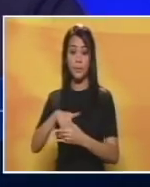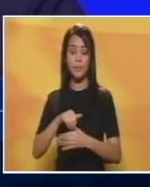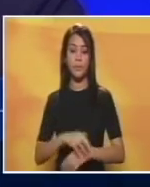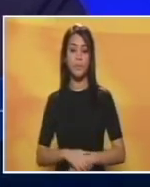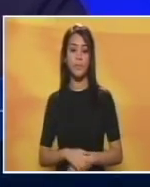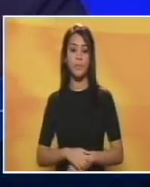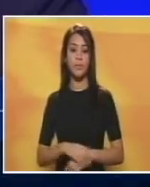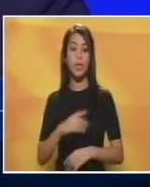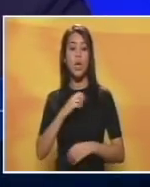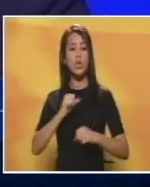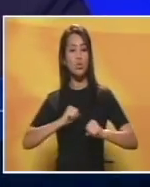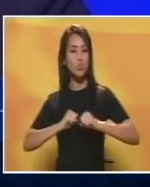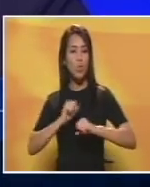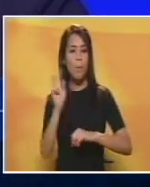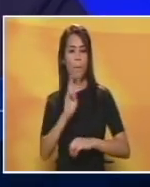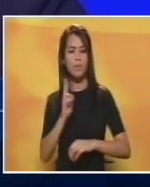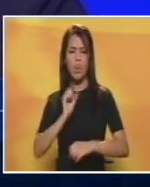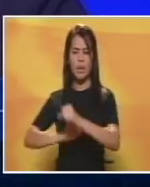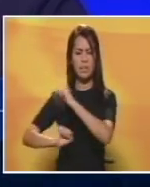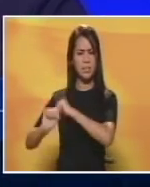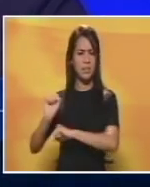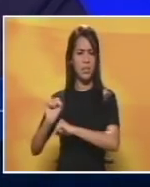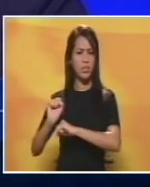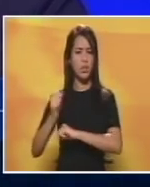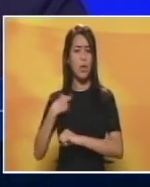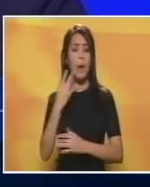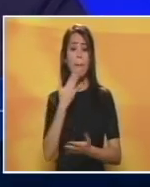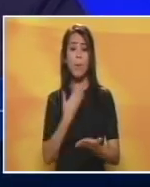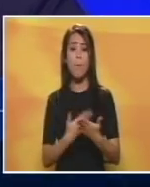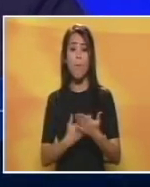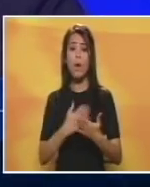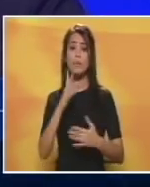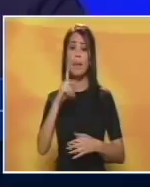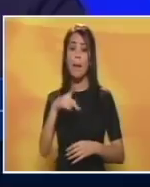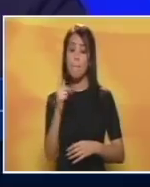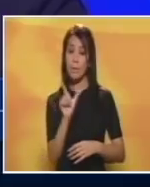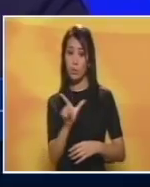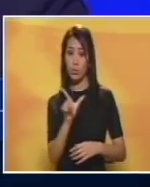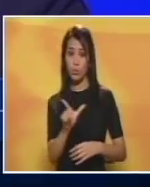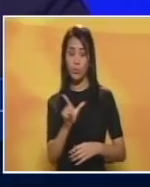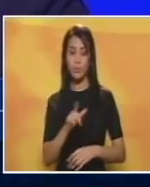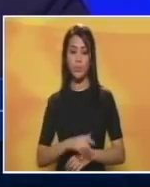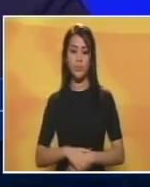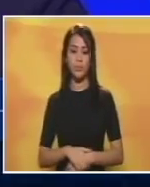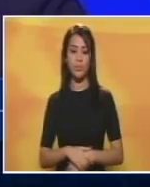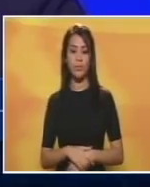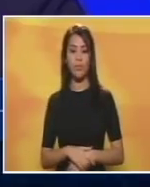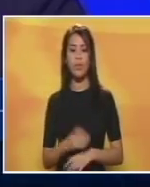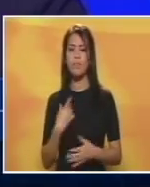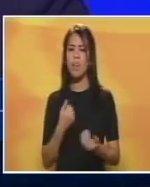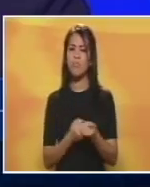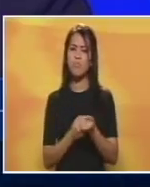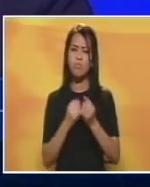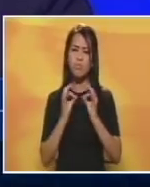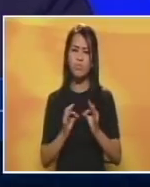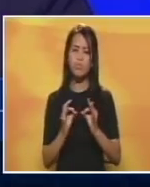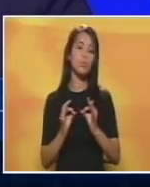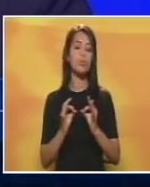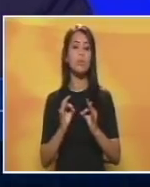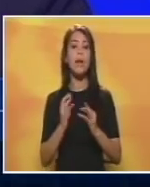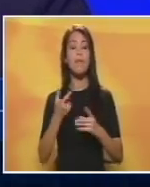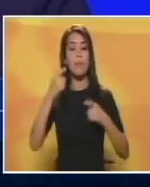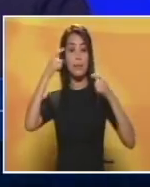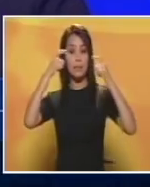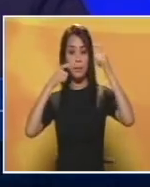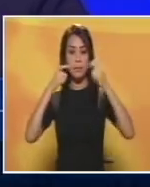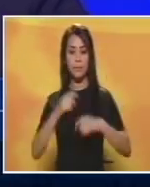Somos Venezuela evidencia el rechazo que hay hacia la propuesta del PSUV, el cual a su juicio está desacreditado incluso entre las propias filas del